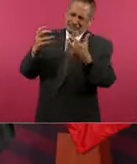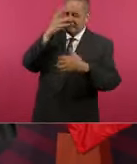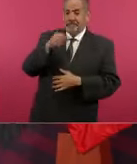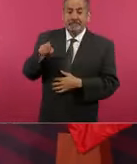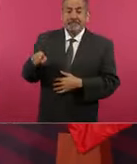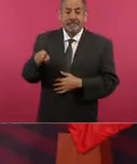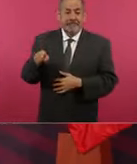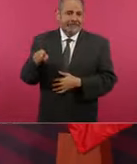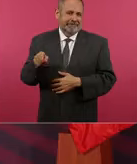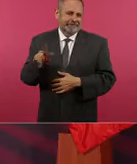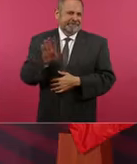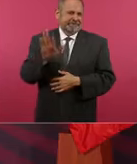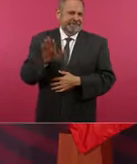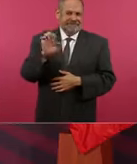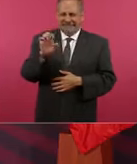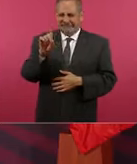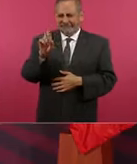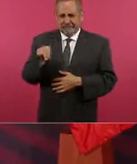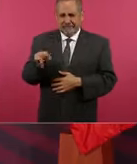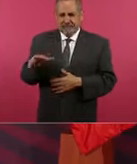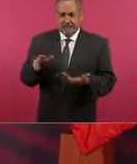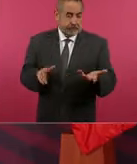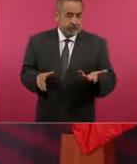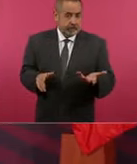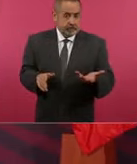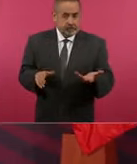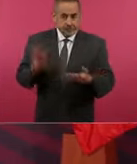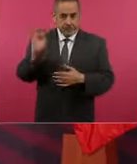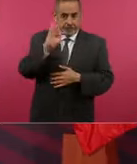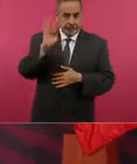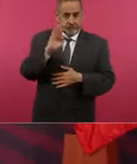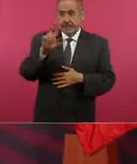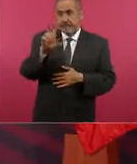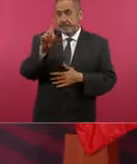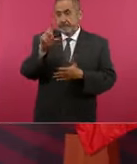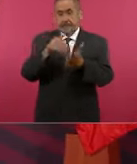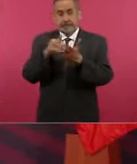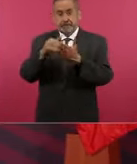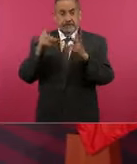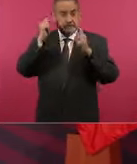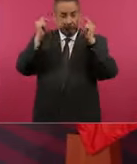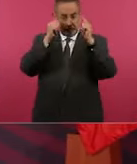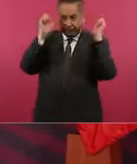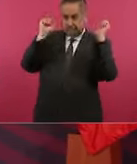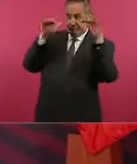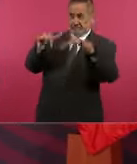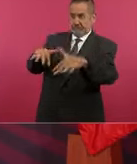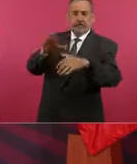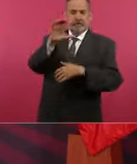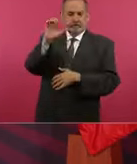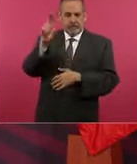Entonces, si llegan 30 millones de turistas a